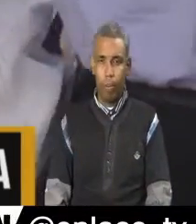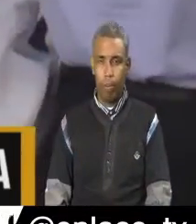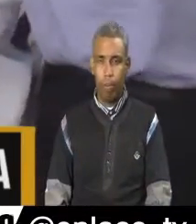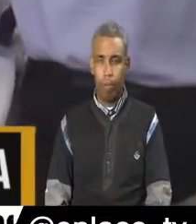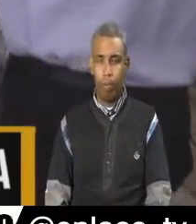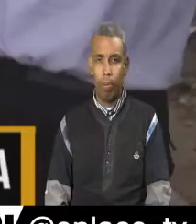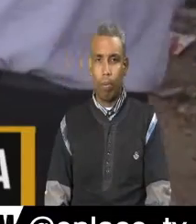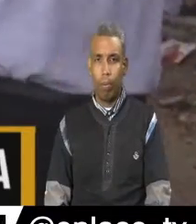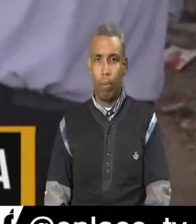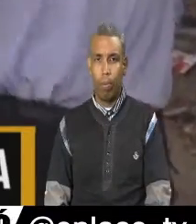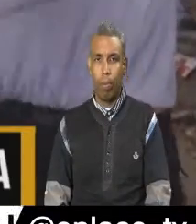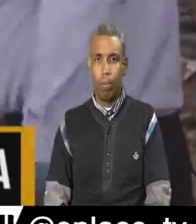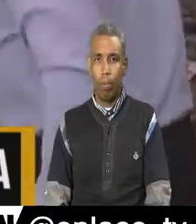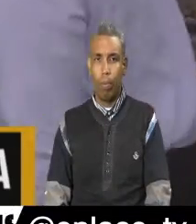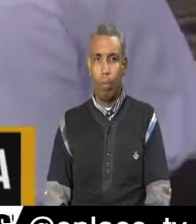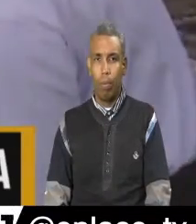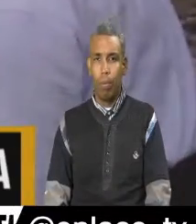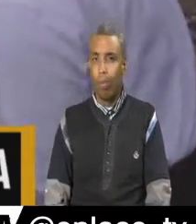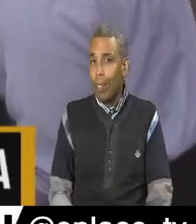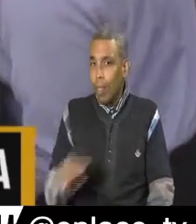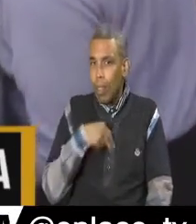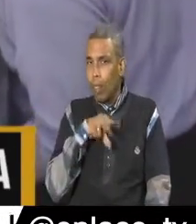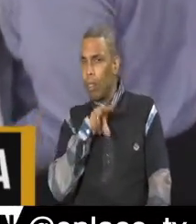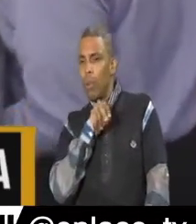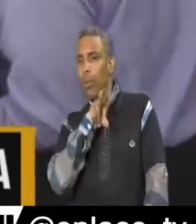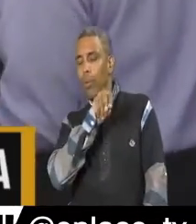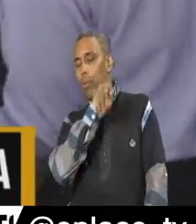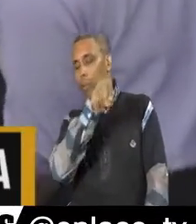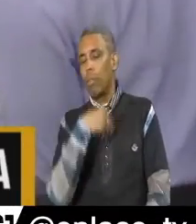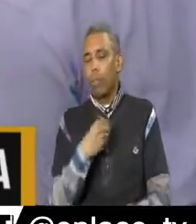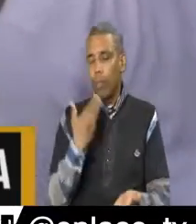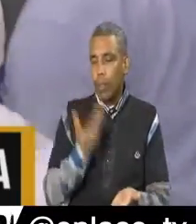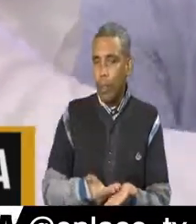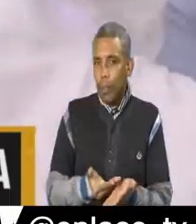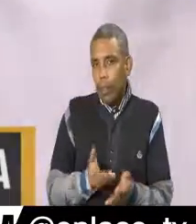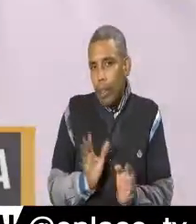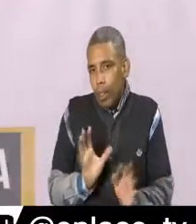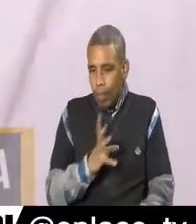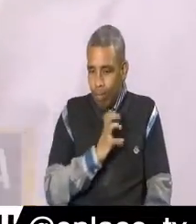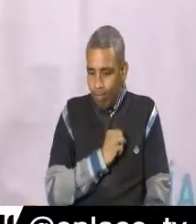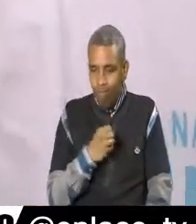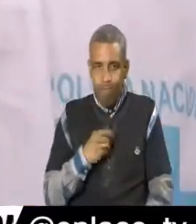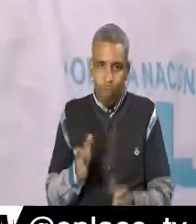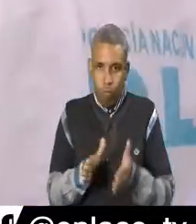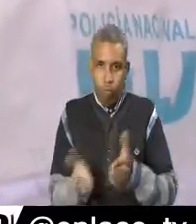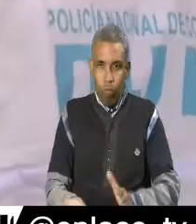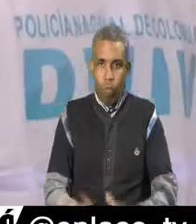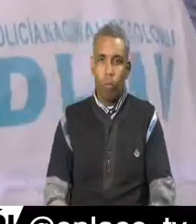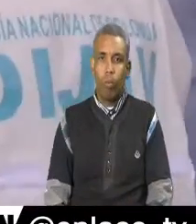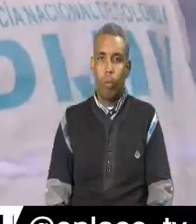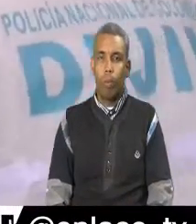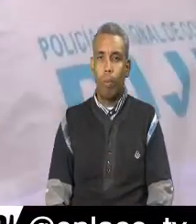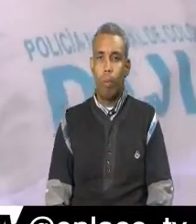ser tratada en los últimos días porque se resistió a recibir ayuda por parte de las autoridades competentes.